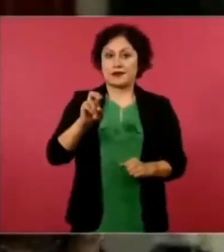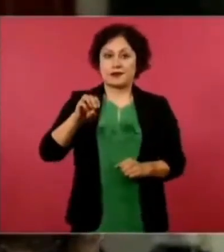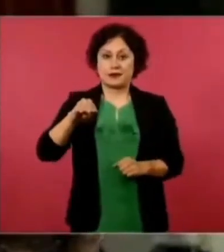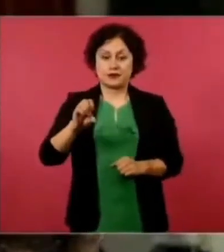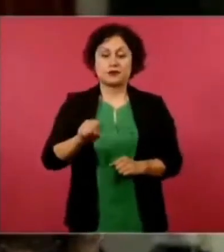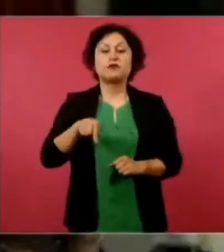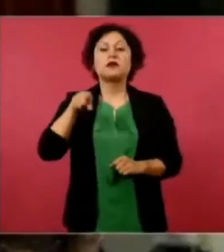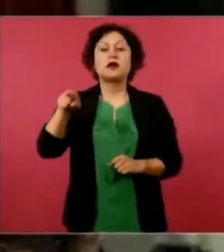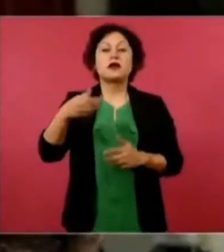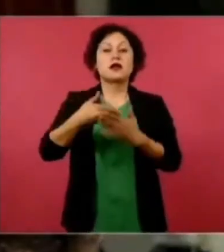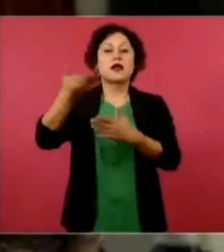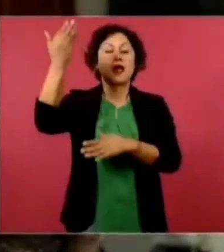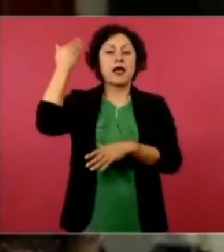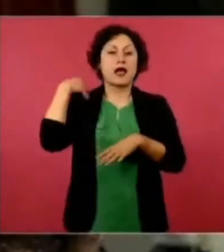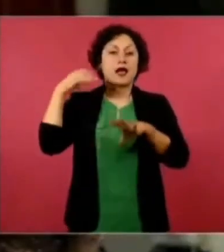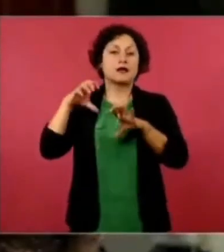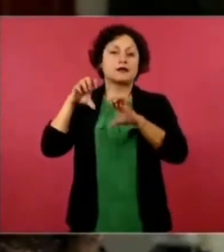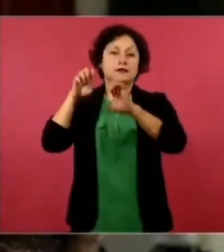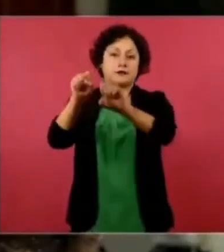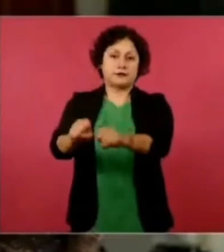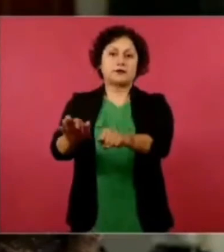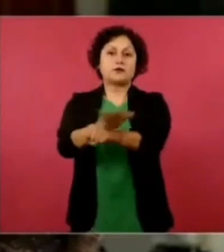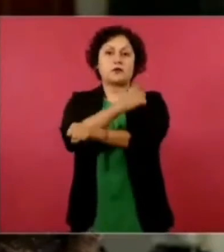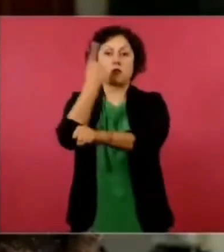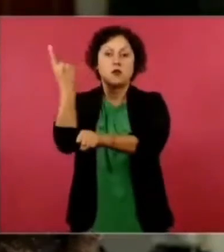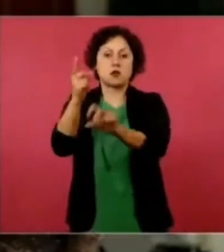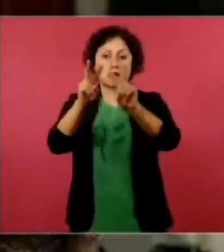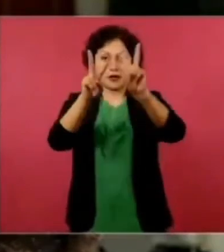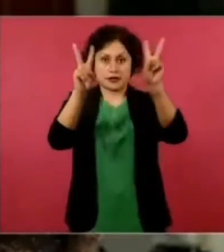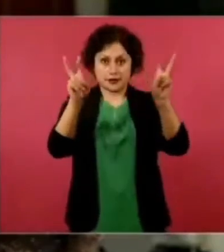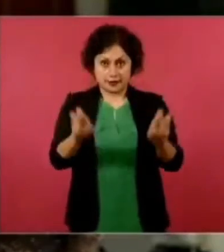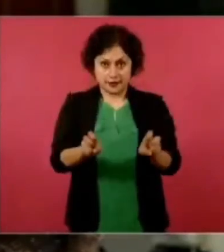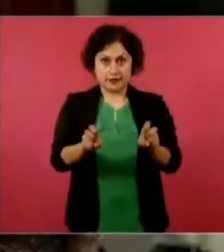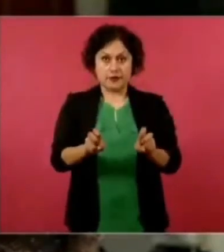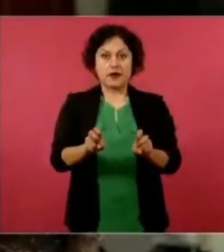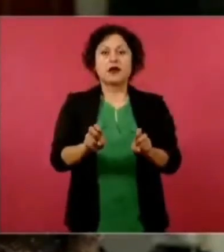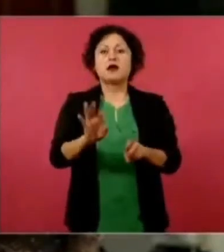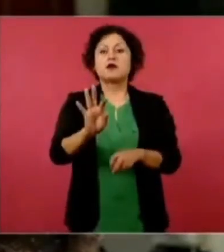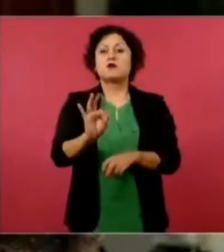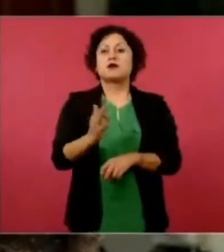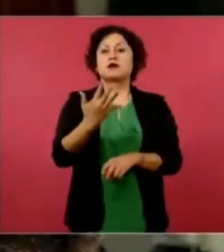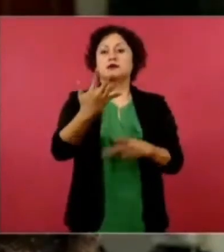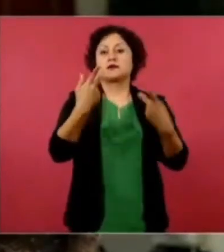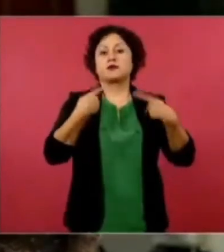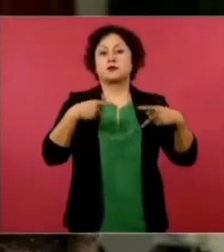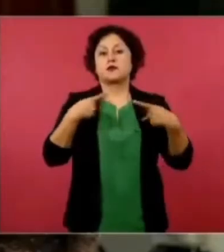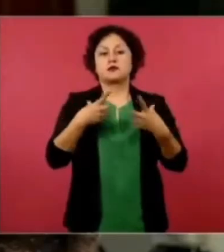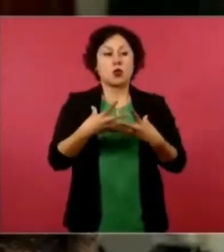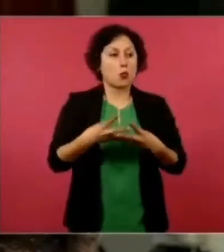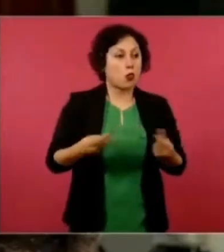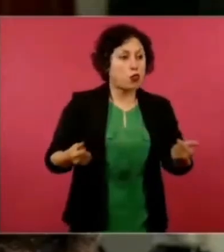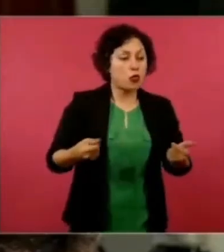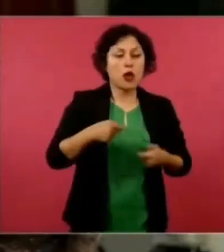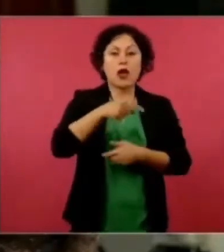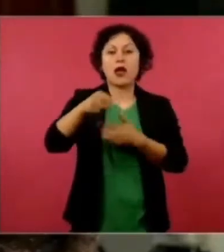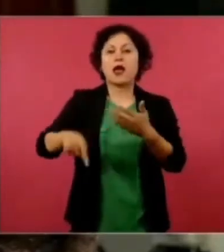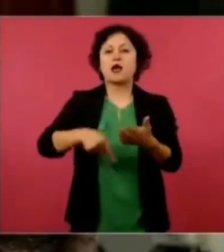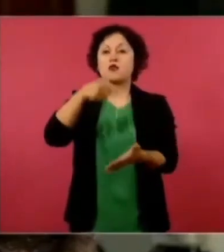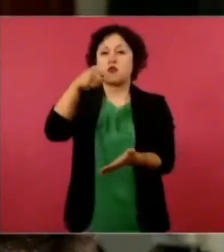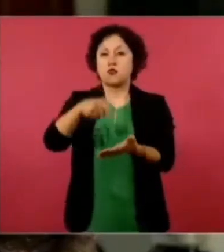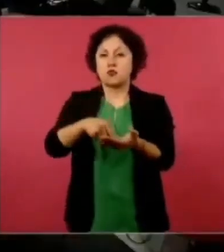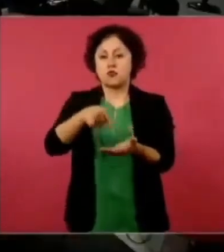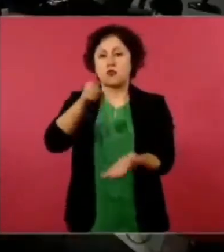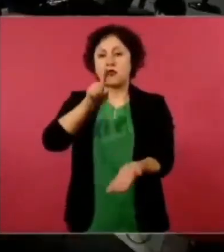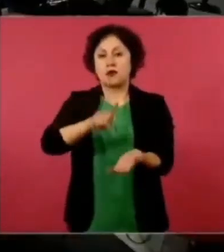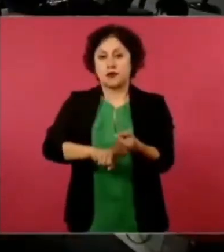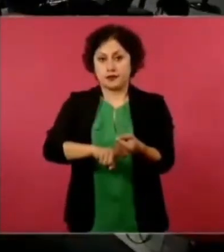caso de las desapariciones y ejecuciones de 45 personas en el municipio